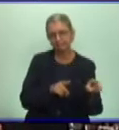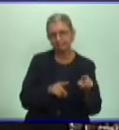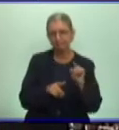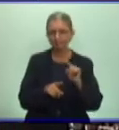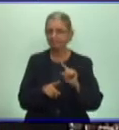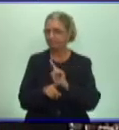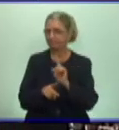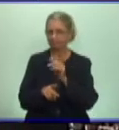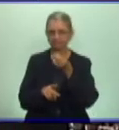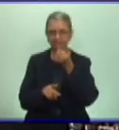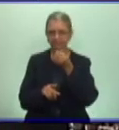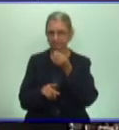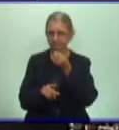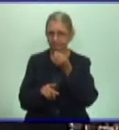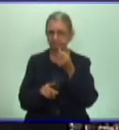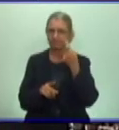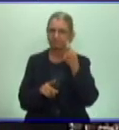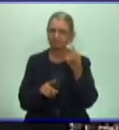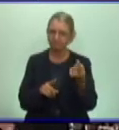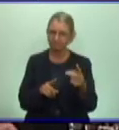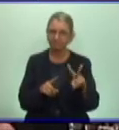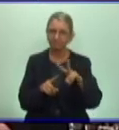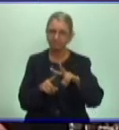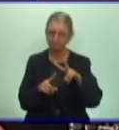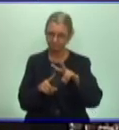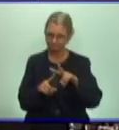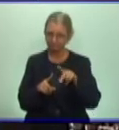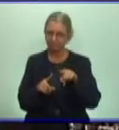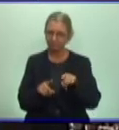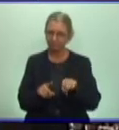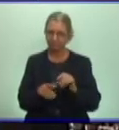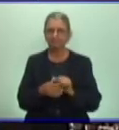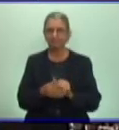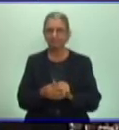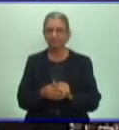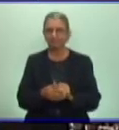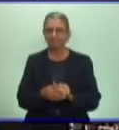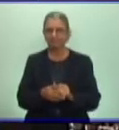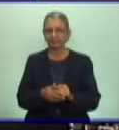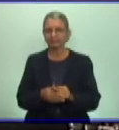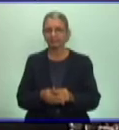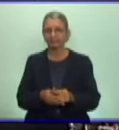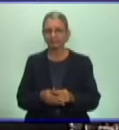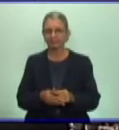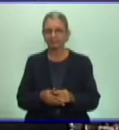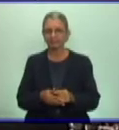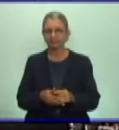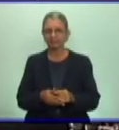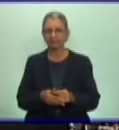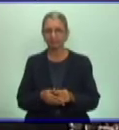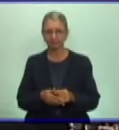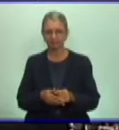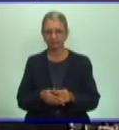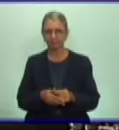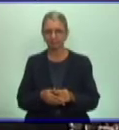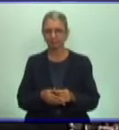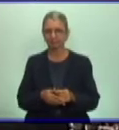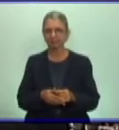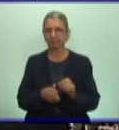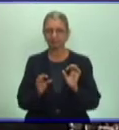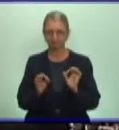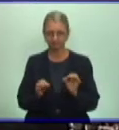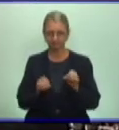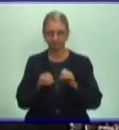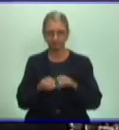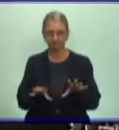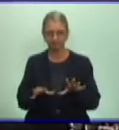situación u otra usted no haya podido poner a su niño frente a la pantalla para que reciba estos pormenores. Solamente quería hacer esa